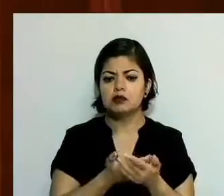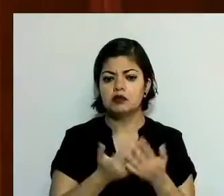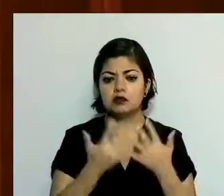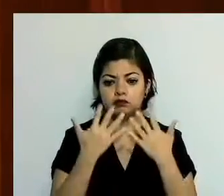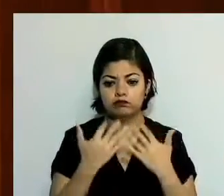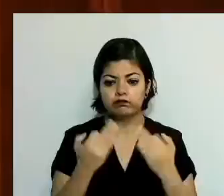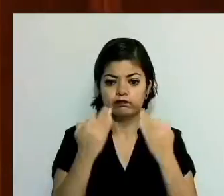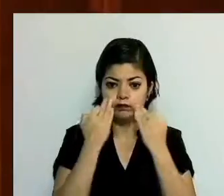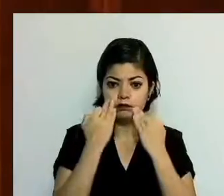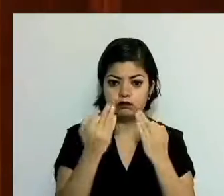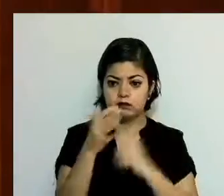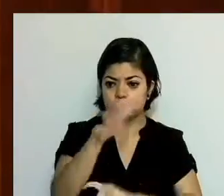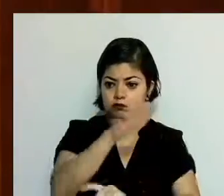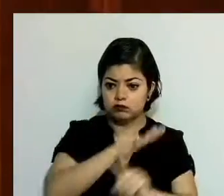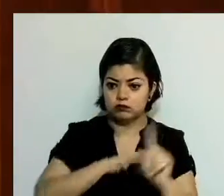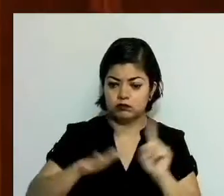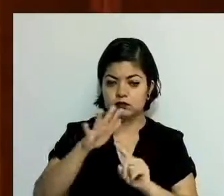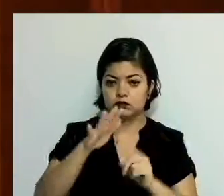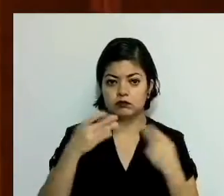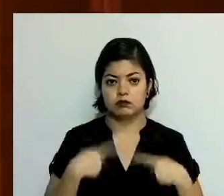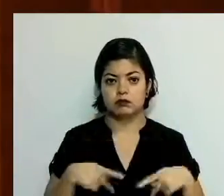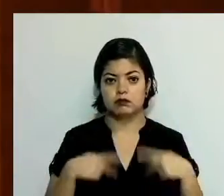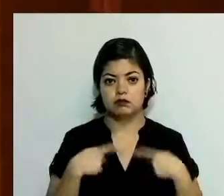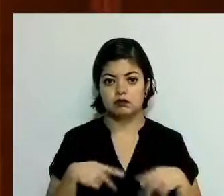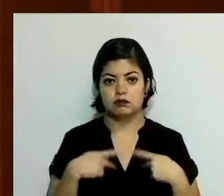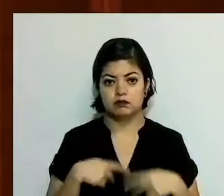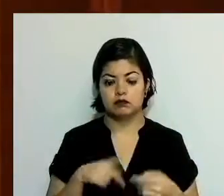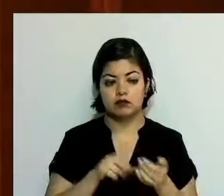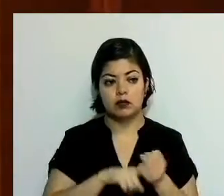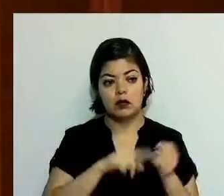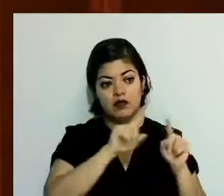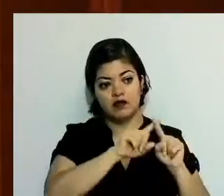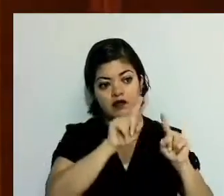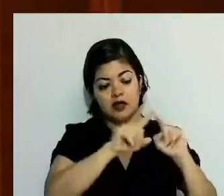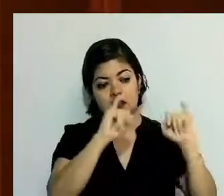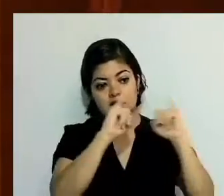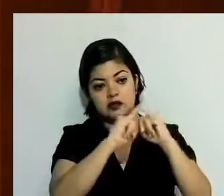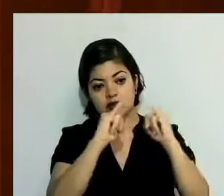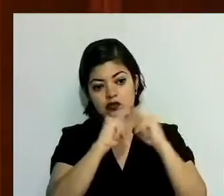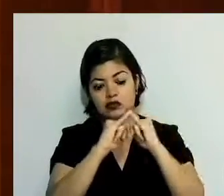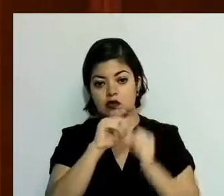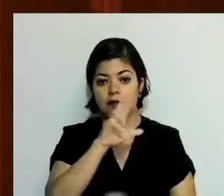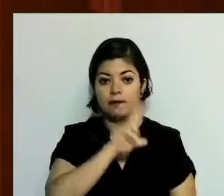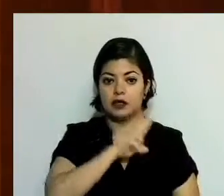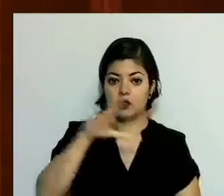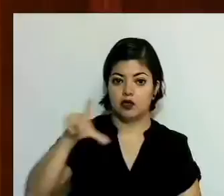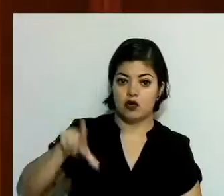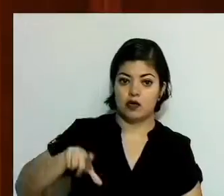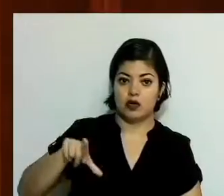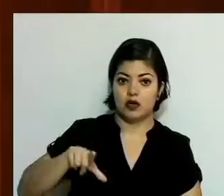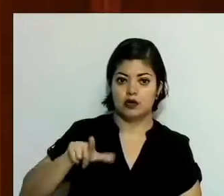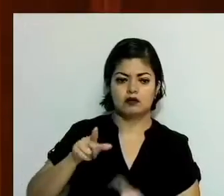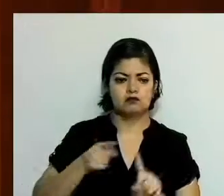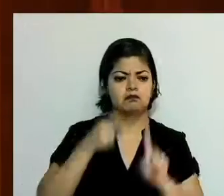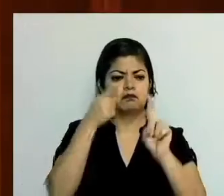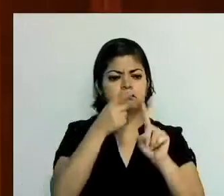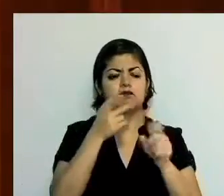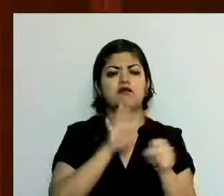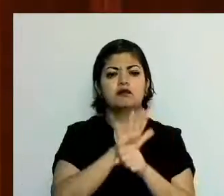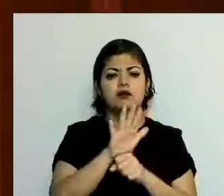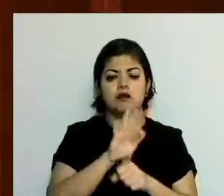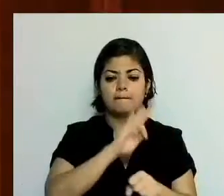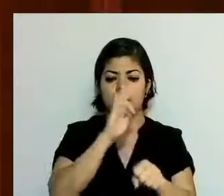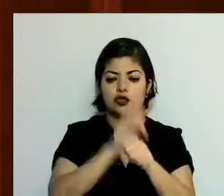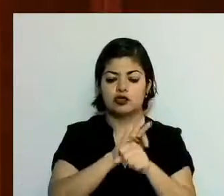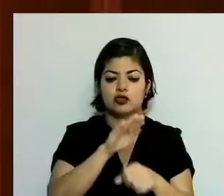la sociedad civil, organismos públicos y privados que tengan por objeto la protección y defensa de